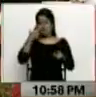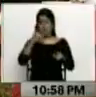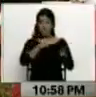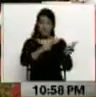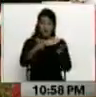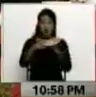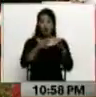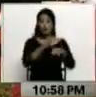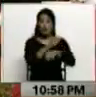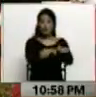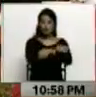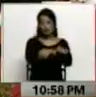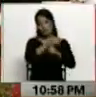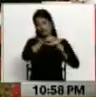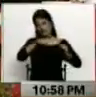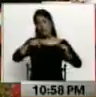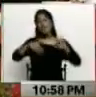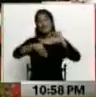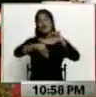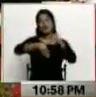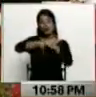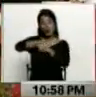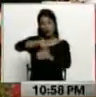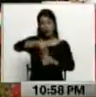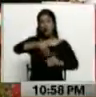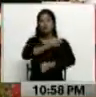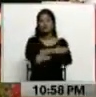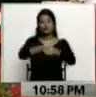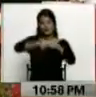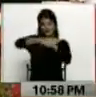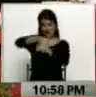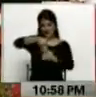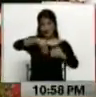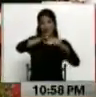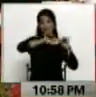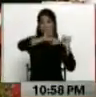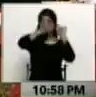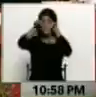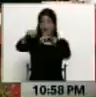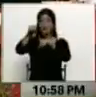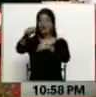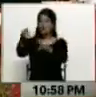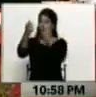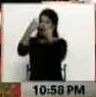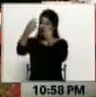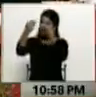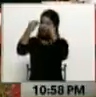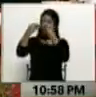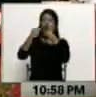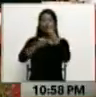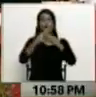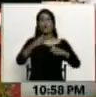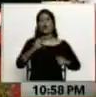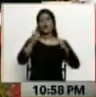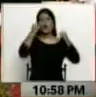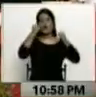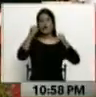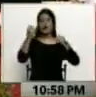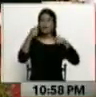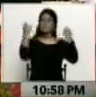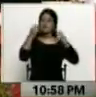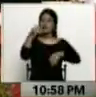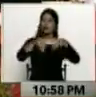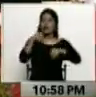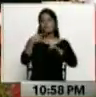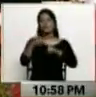asistan los políticos de la ultraderecha de los países latinoamericanos quienes recibirán las estrategias para ganar campañas electorales Eso